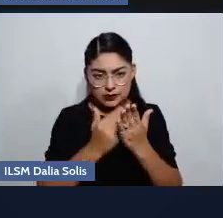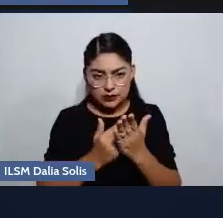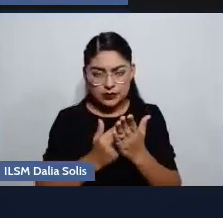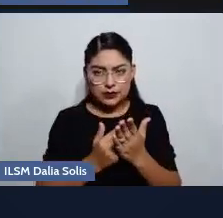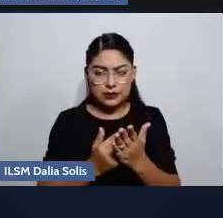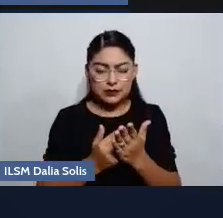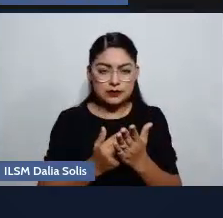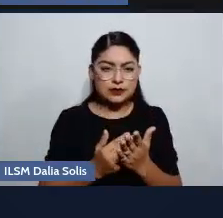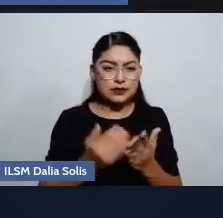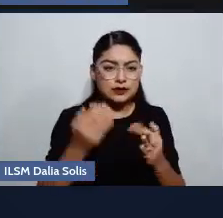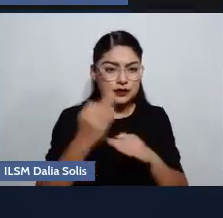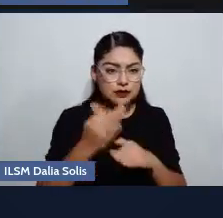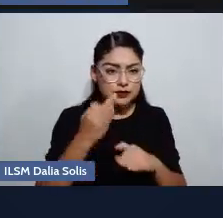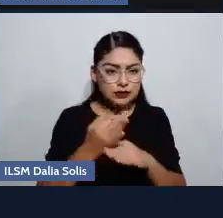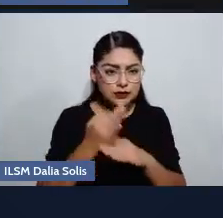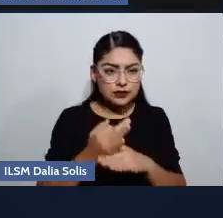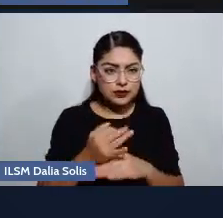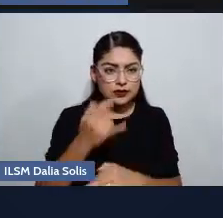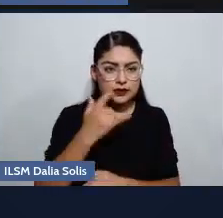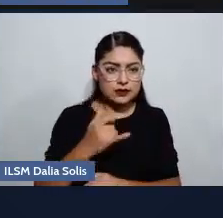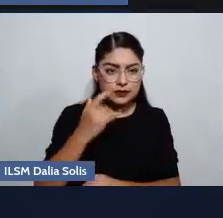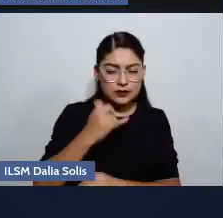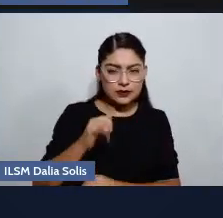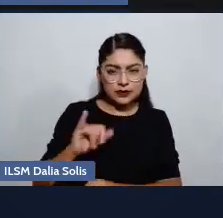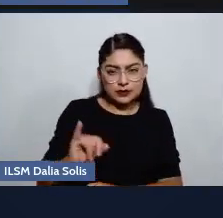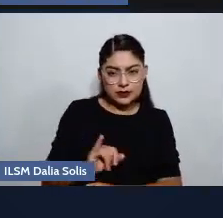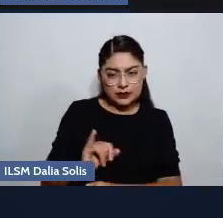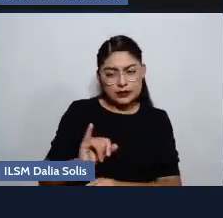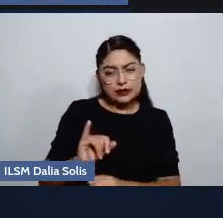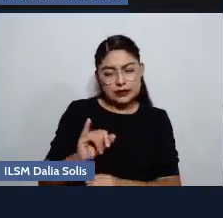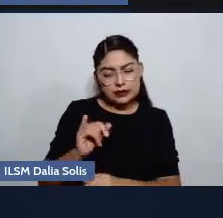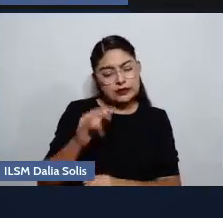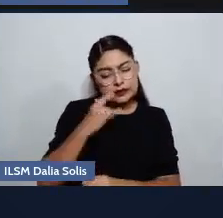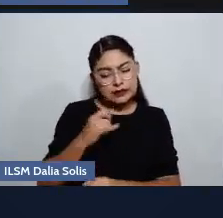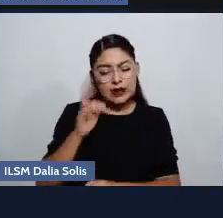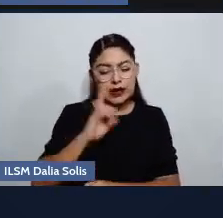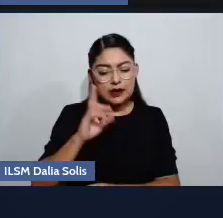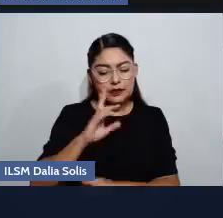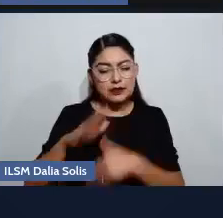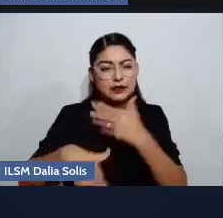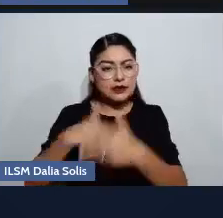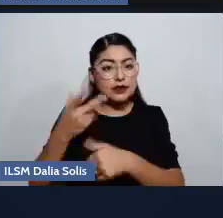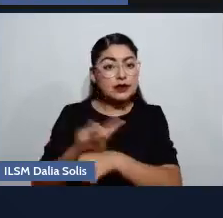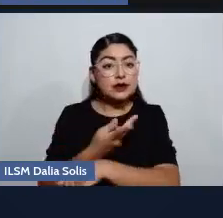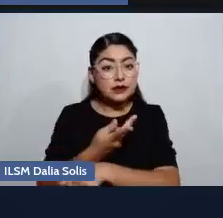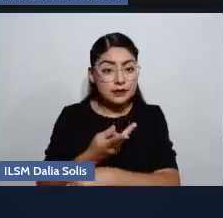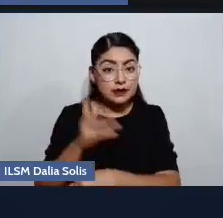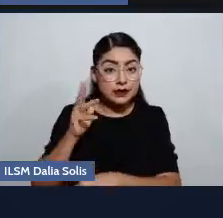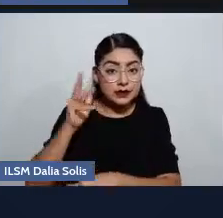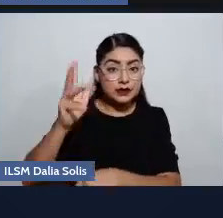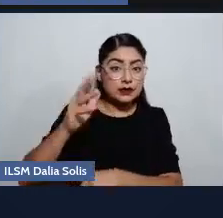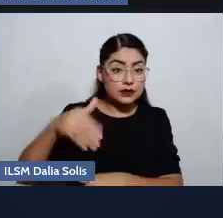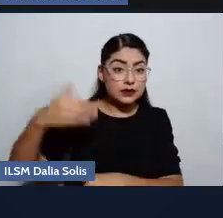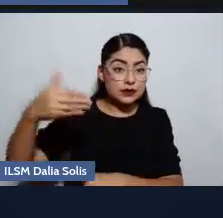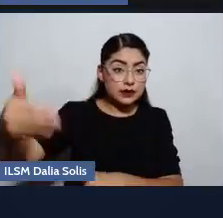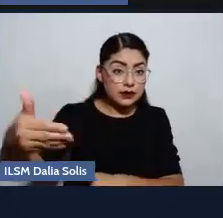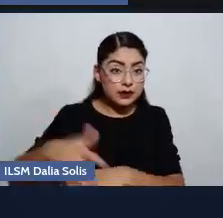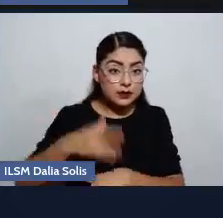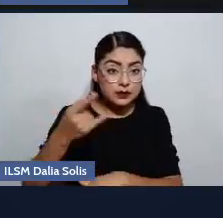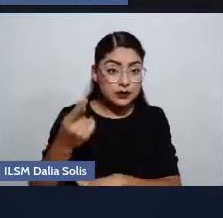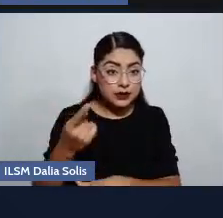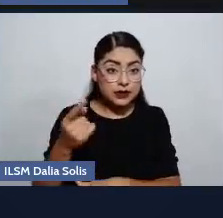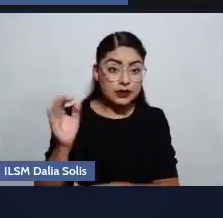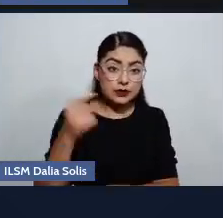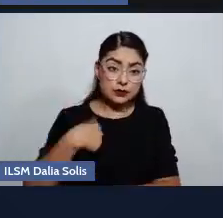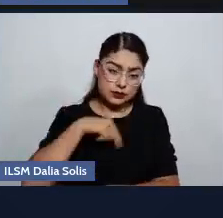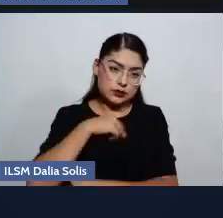está intentando, yo creo que sería muy bueno ver qué pasa a futuro, porque obvio, si queremos llegar a esta